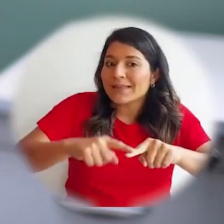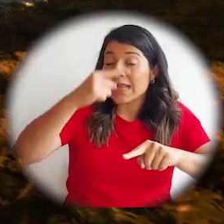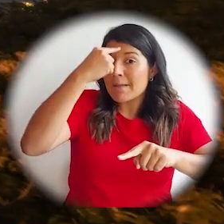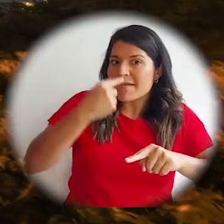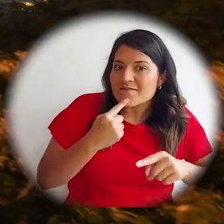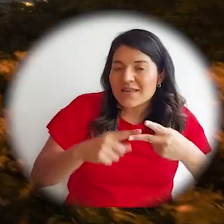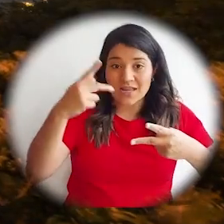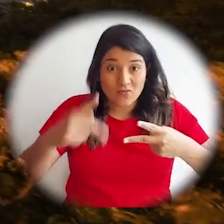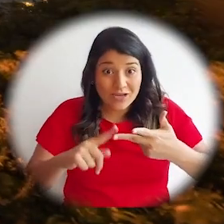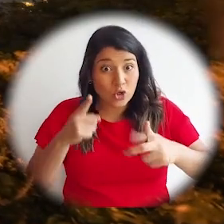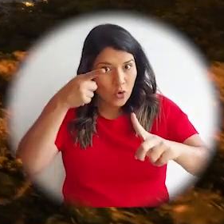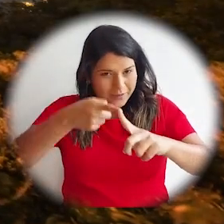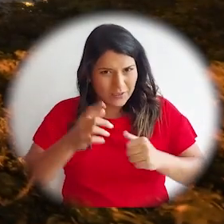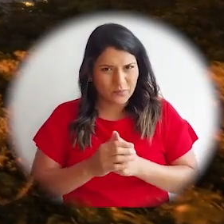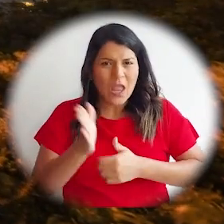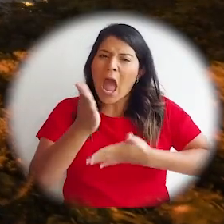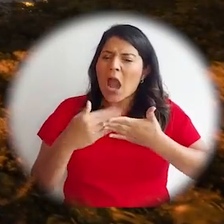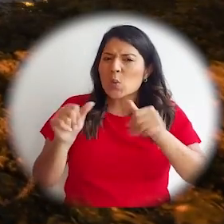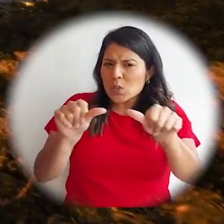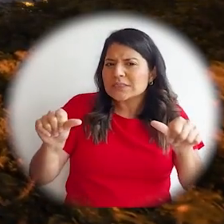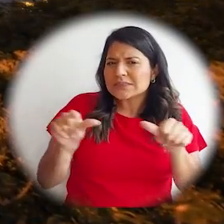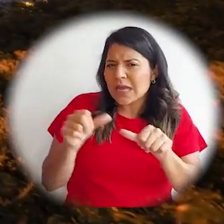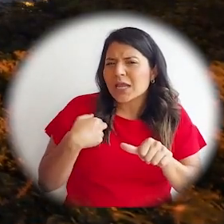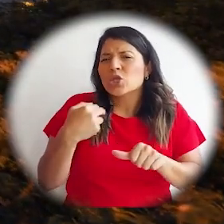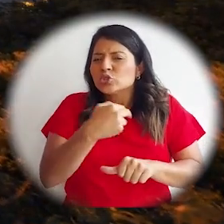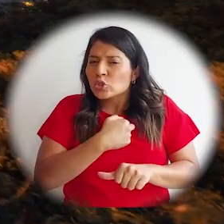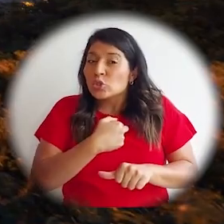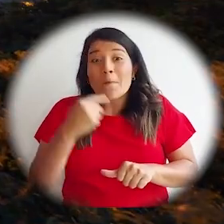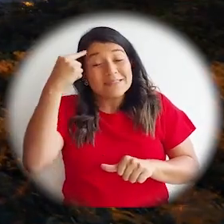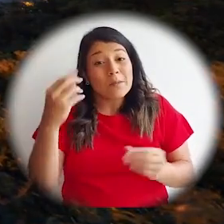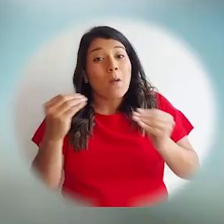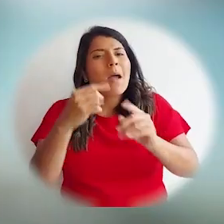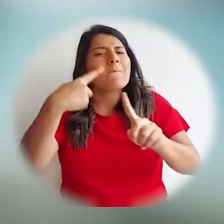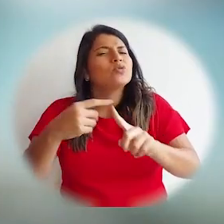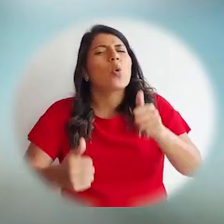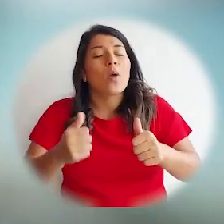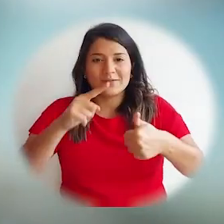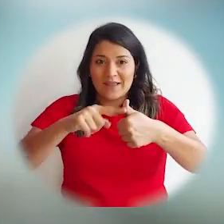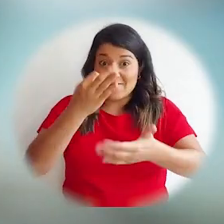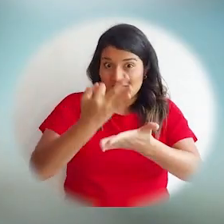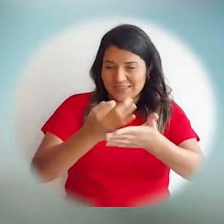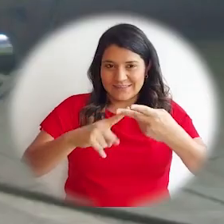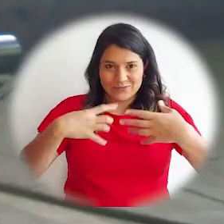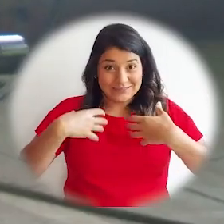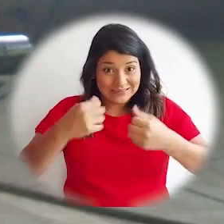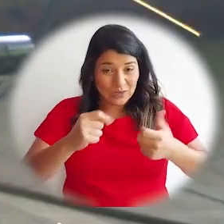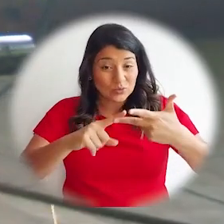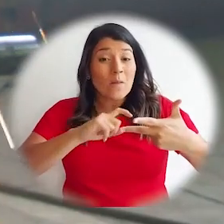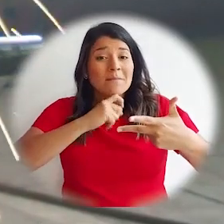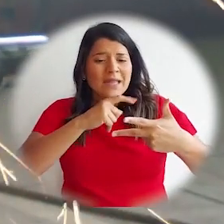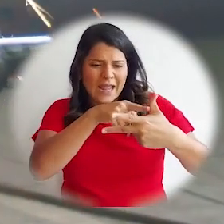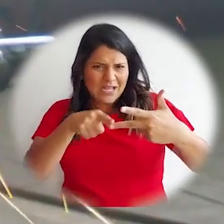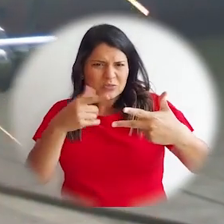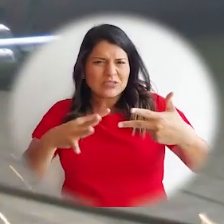tengan. Algunos sectores en donde hemos venido siendo un poco más positivos son el financiero, el de salud y el de metales, que ya hemos